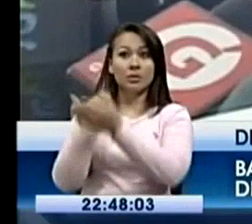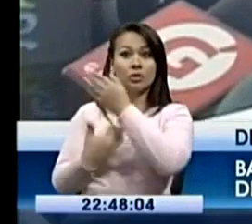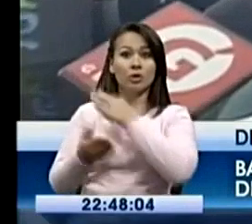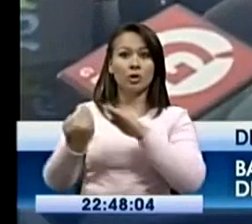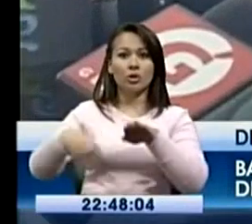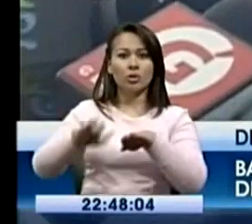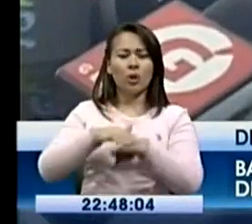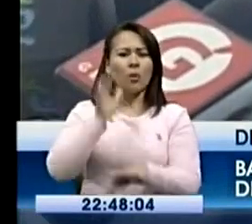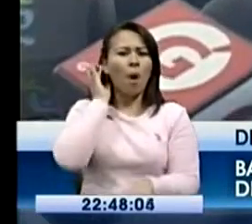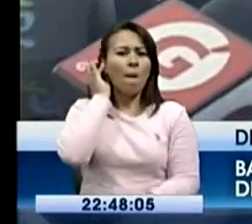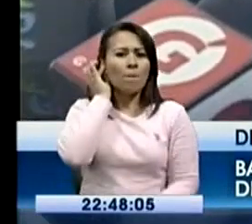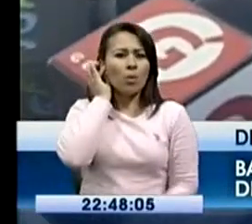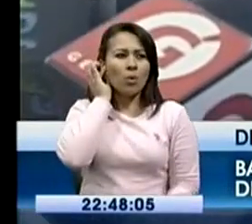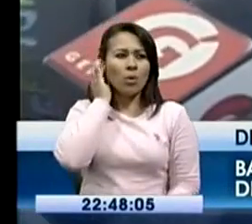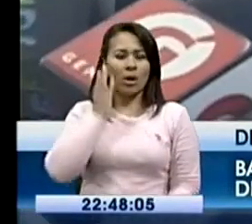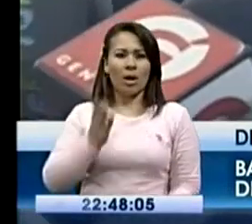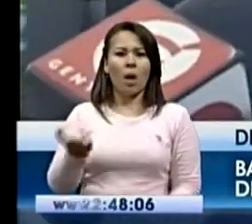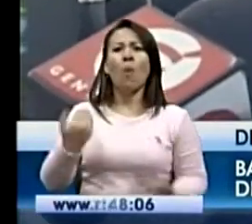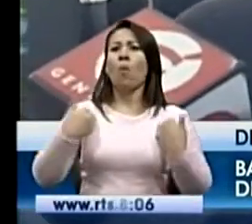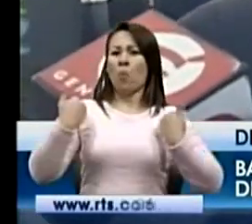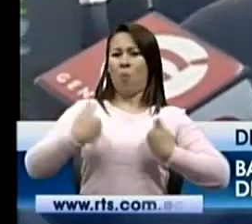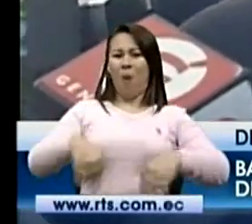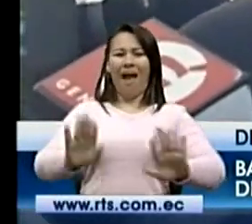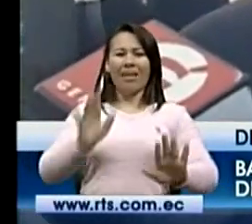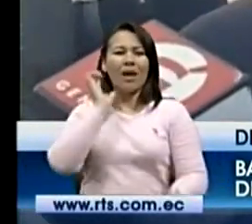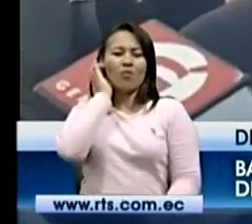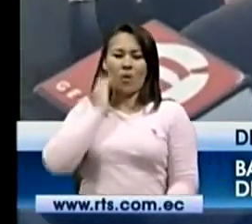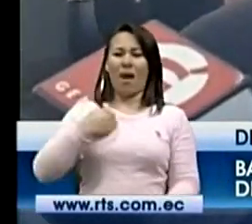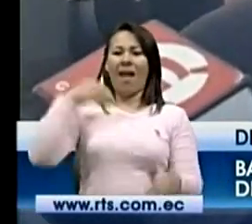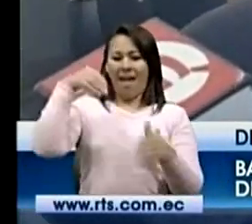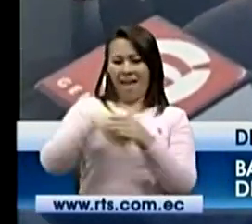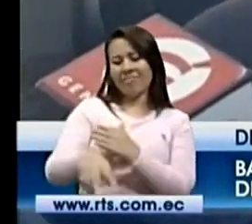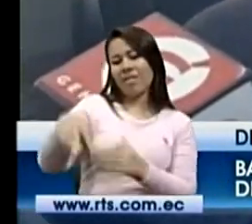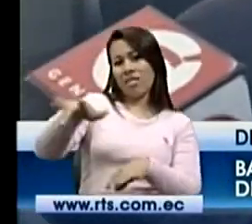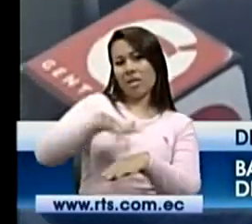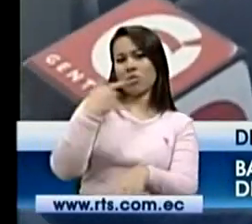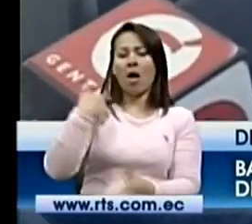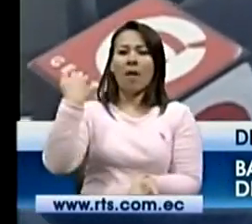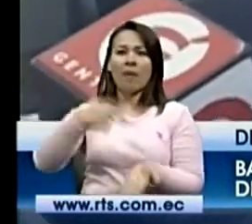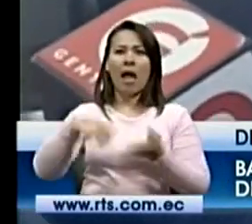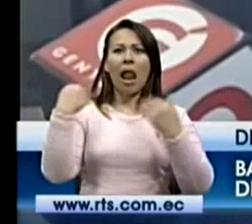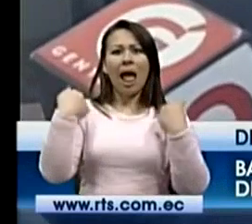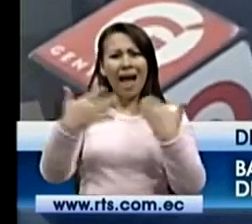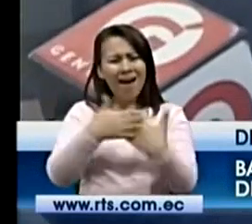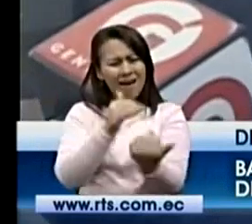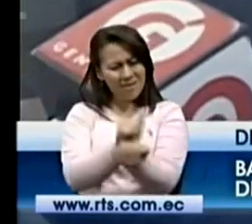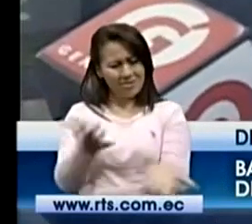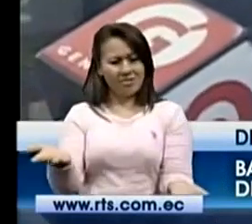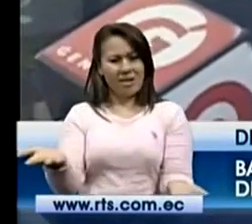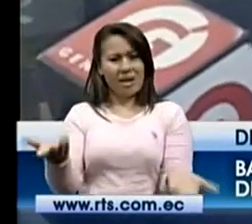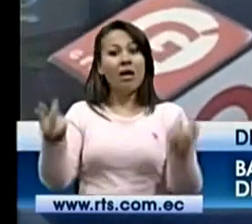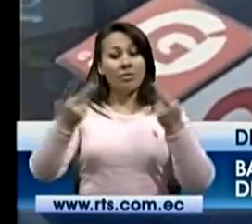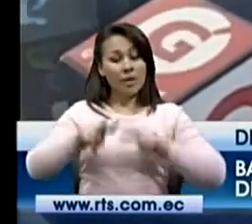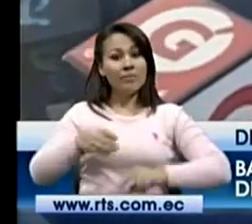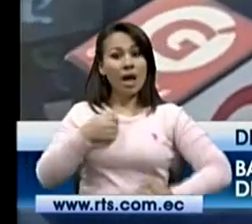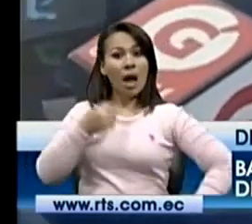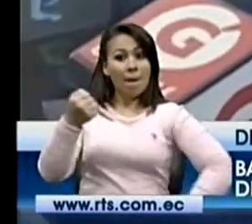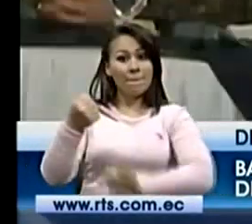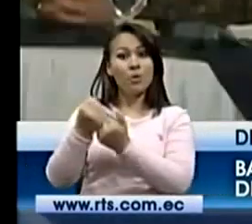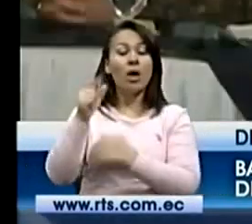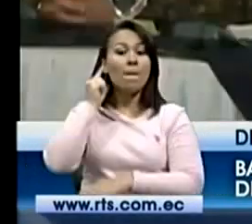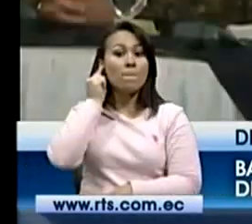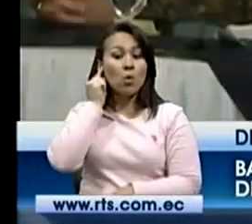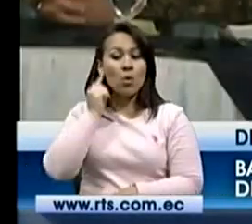de esas mujeres. No cualquiera, creo yo, se va a meter a un penal así. Habría que también apoyar a las